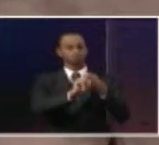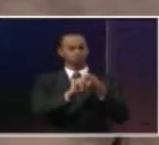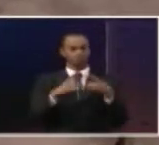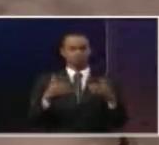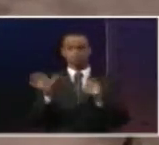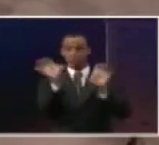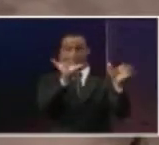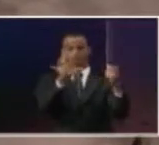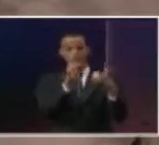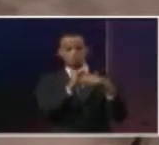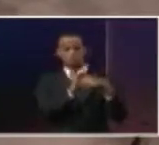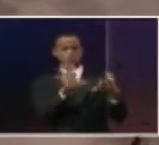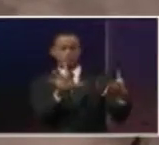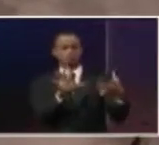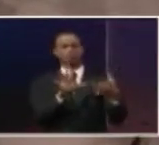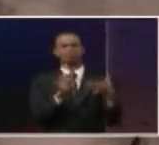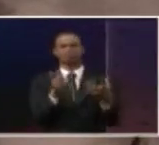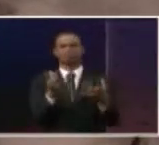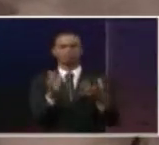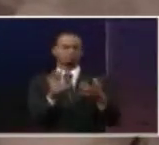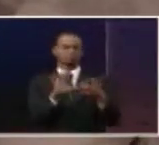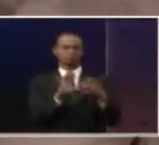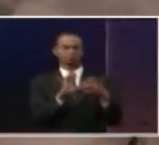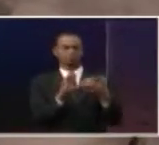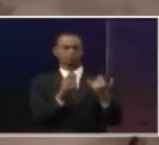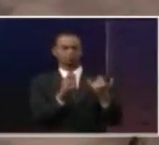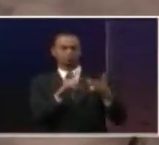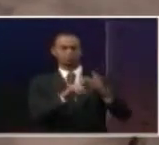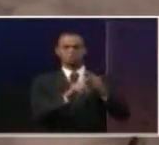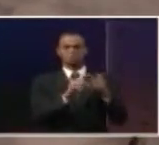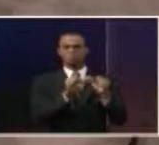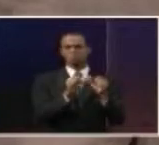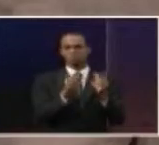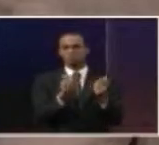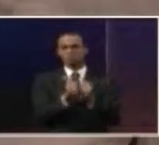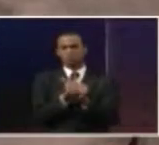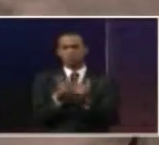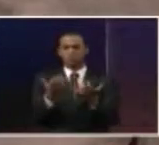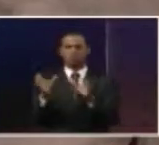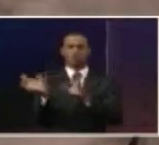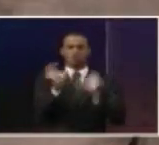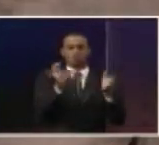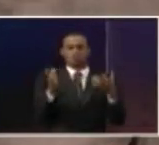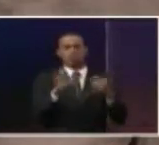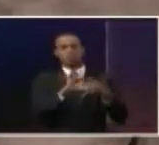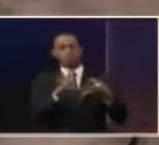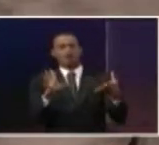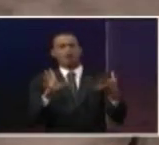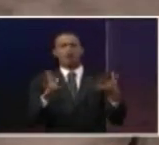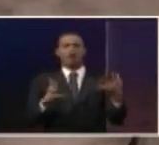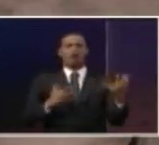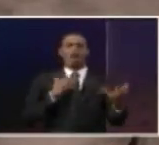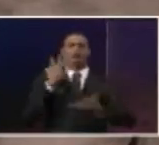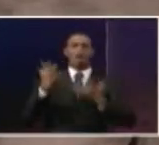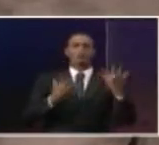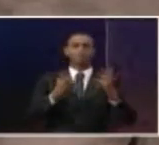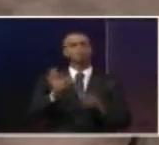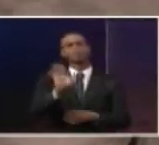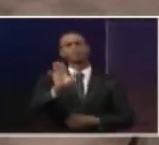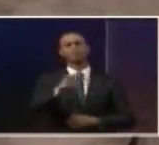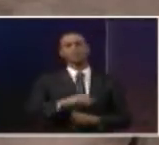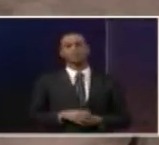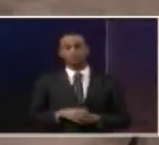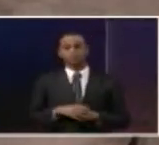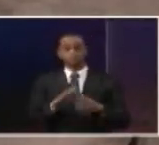esta temporada y nos decimos, ¿qué pasó? Entonces ahora vamos a tener una Navidad fea. No, vamos a tratar de que las relaciones